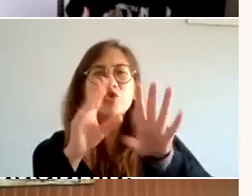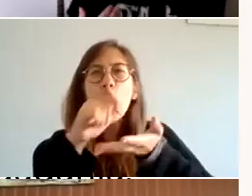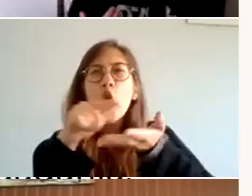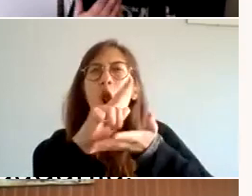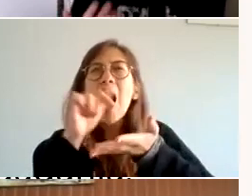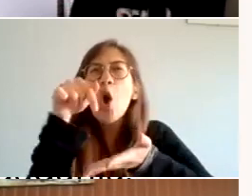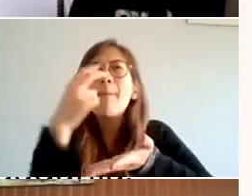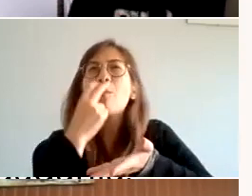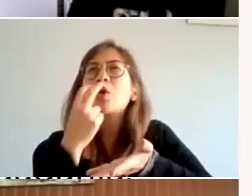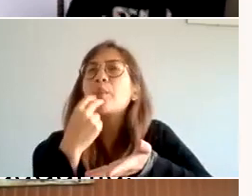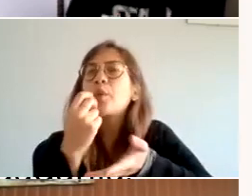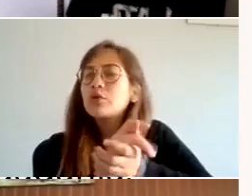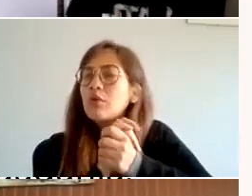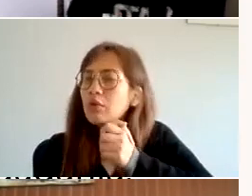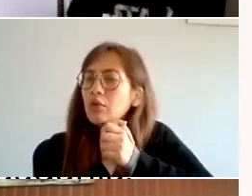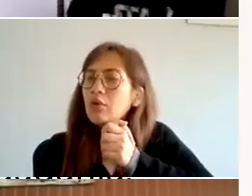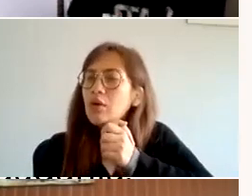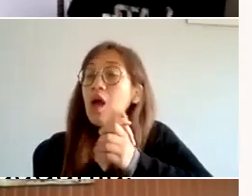lagos o, por ejemplo, en Puerto Montt,